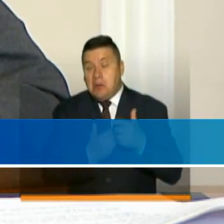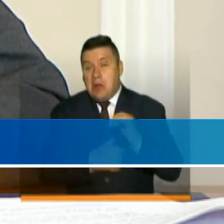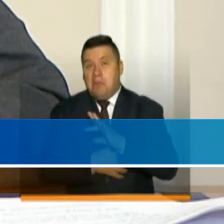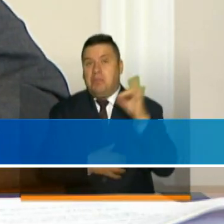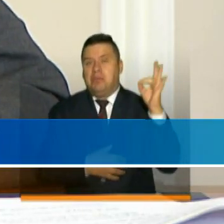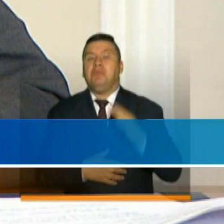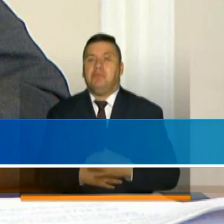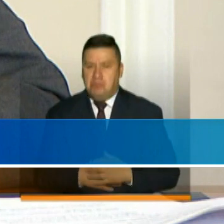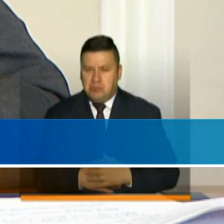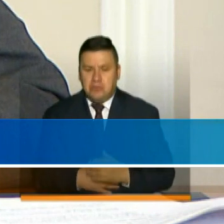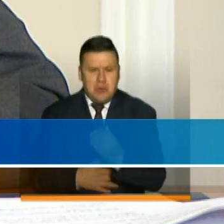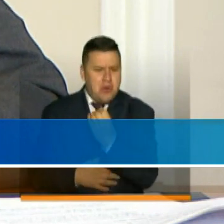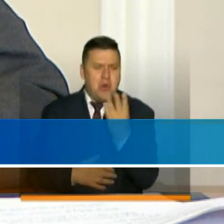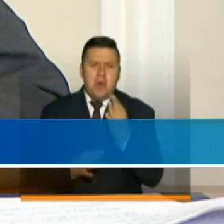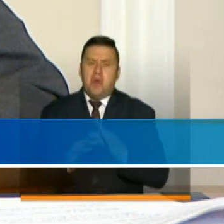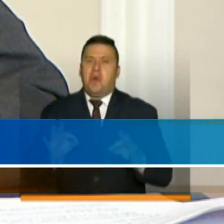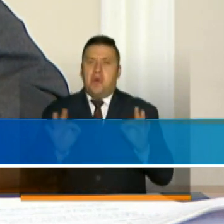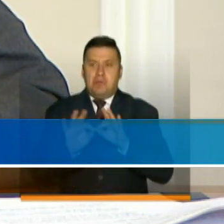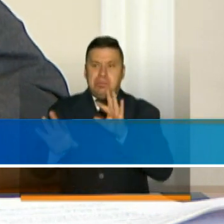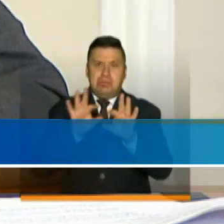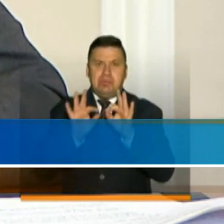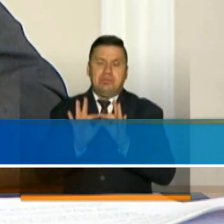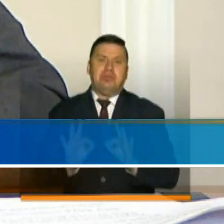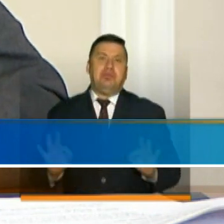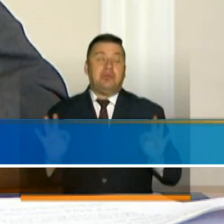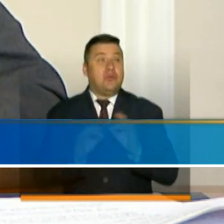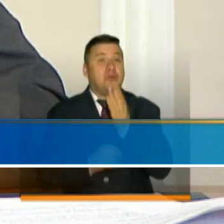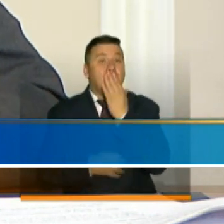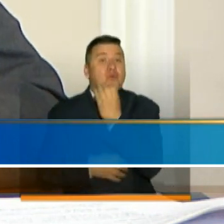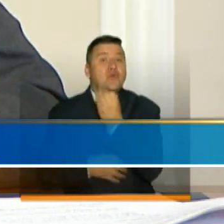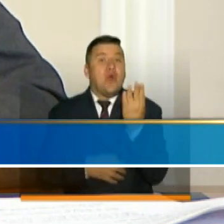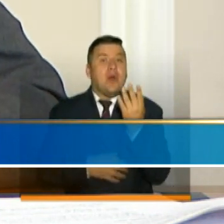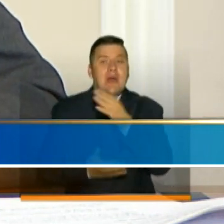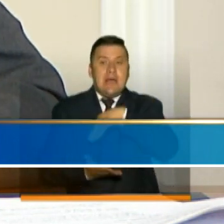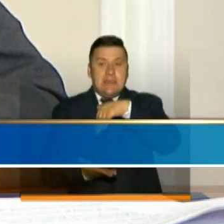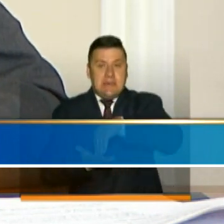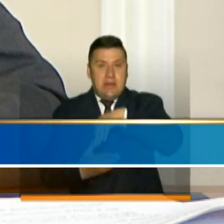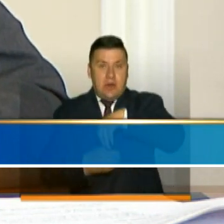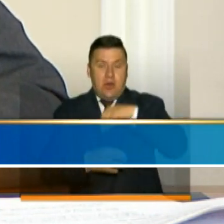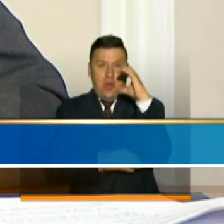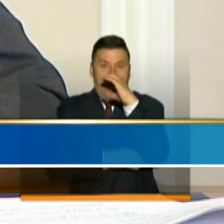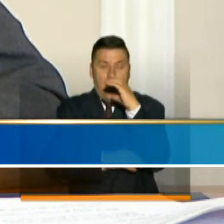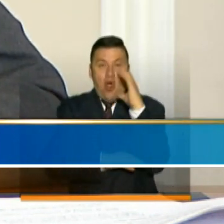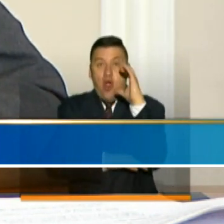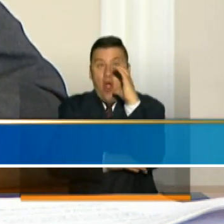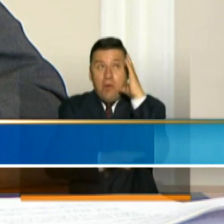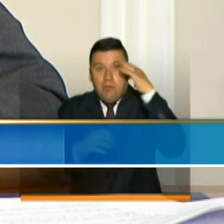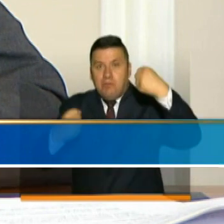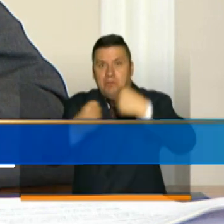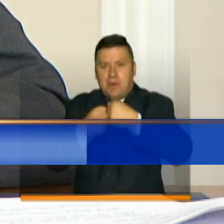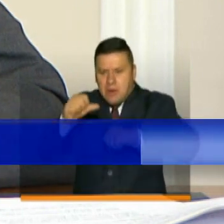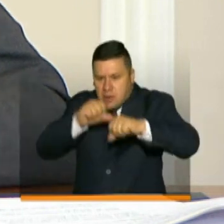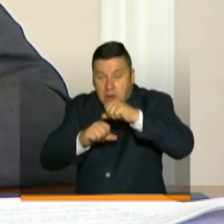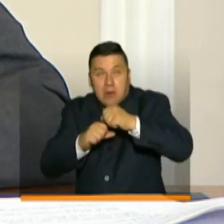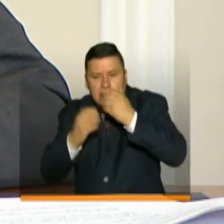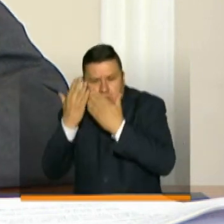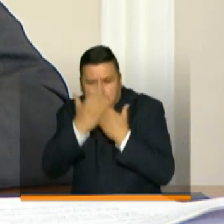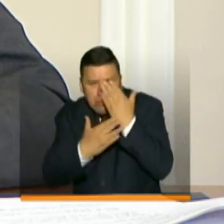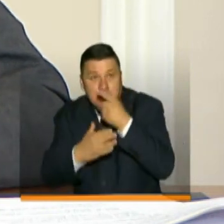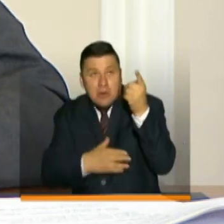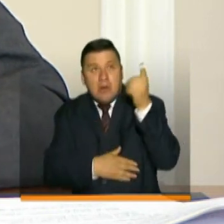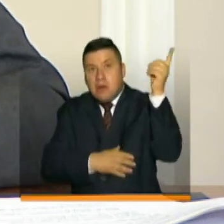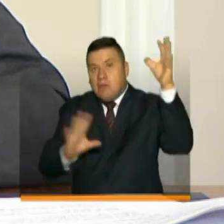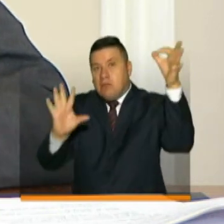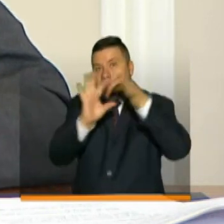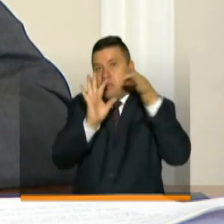un número preselección a un número importante de centros de investigación en colombia que estarán adelantando ese estudio y en esos